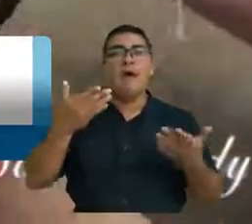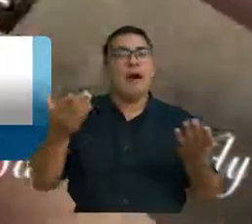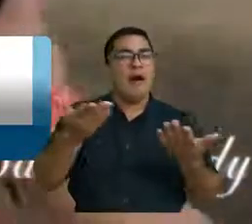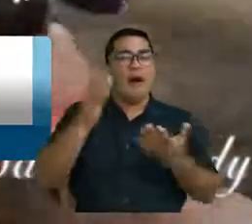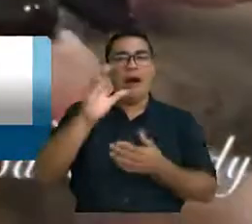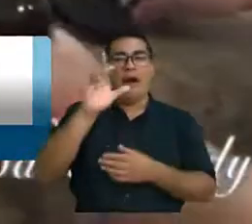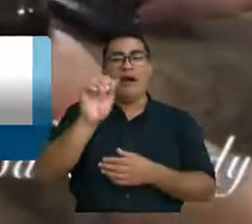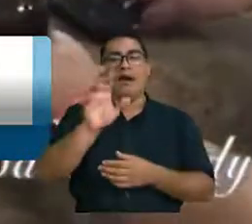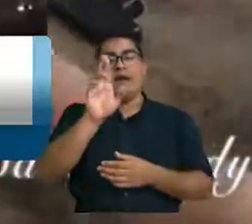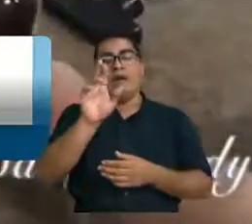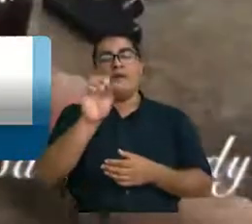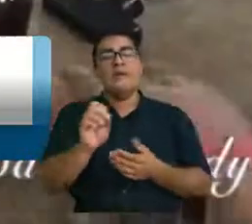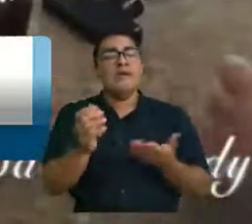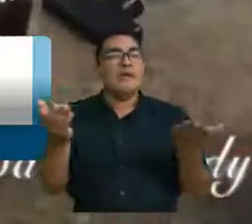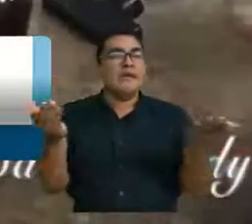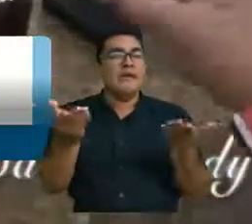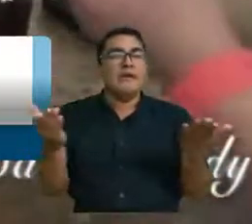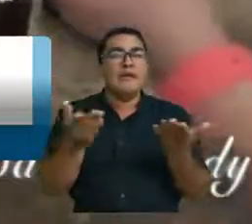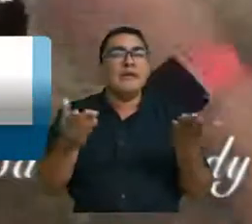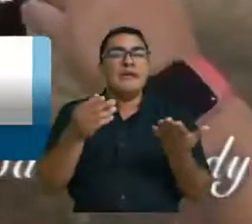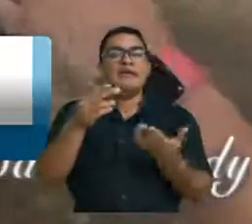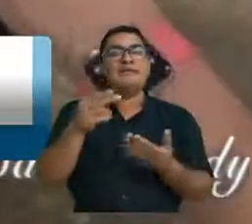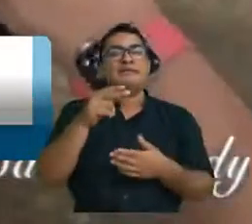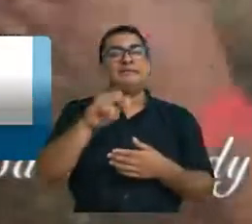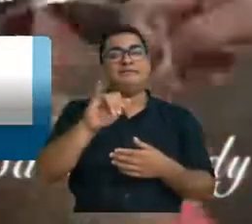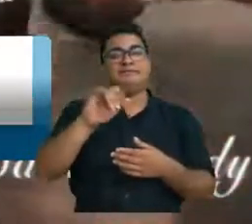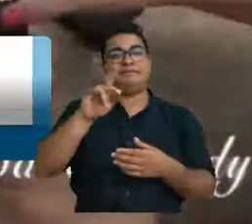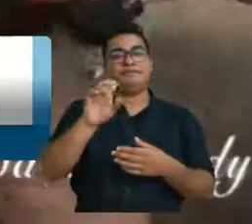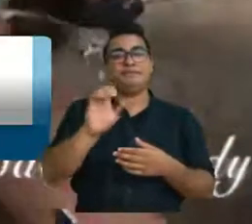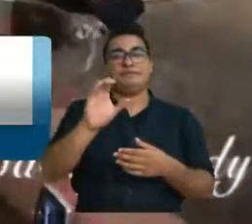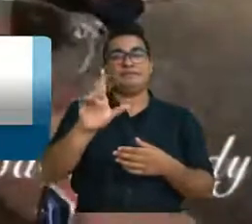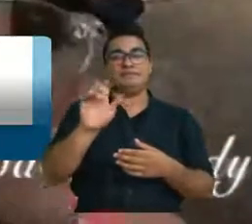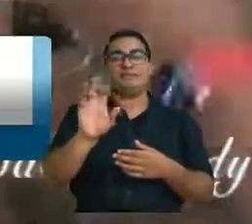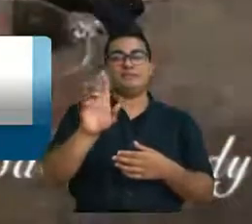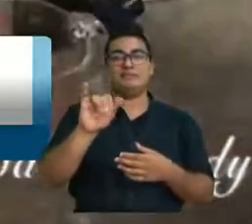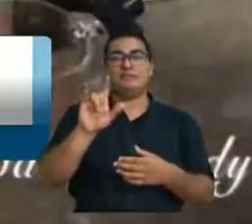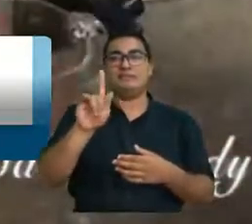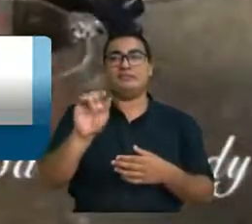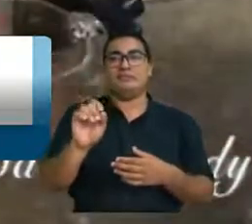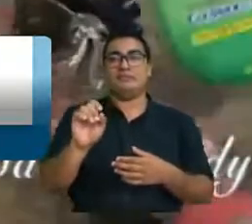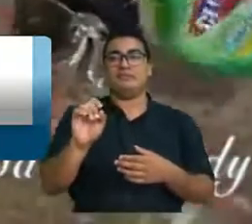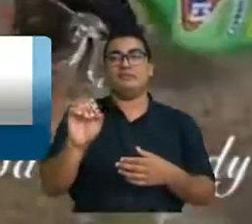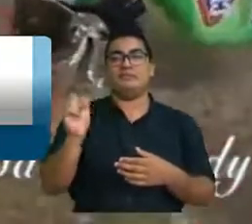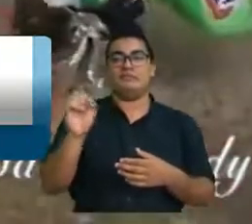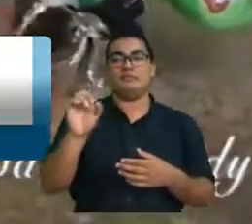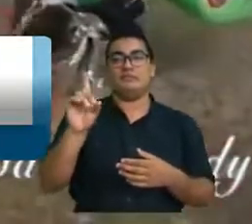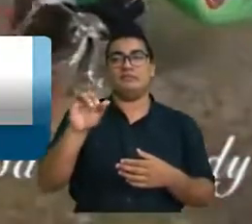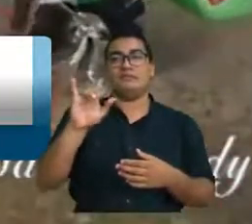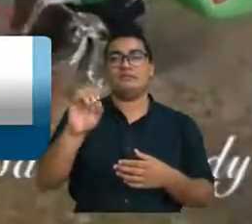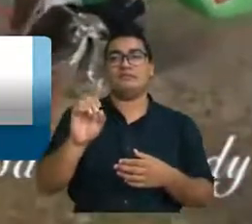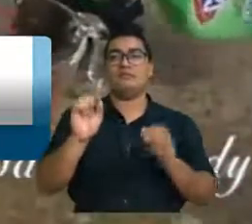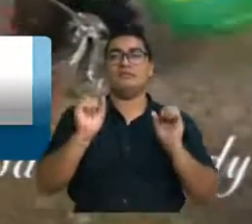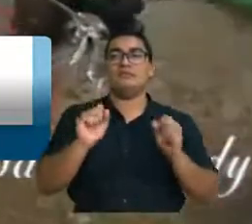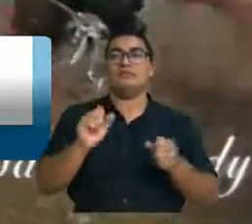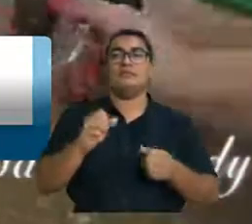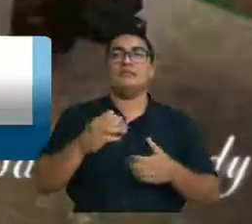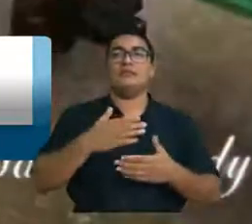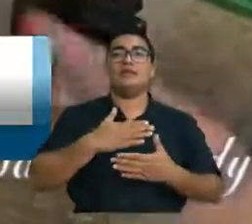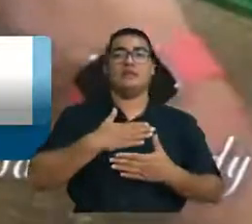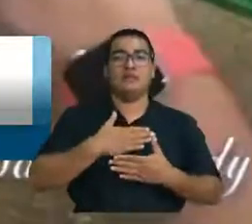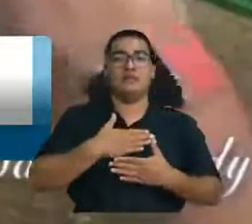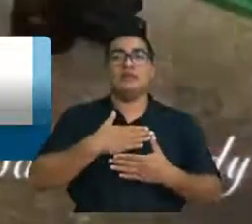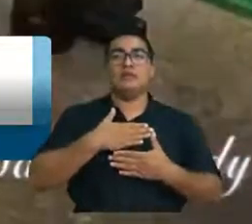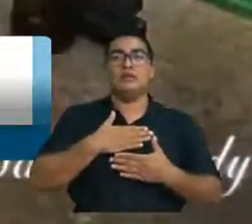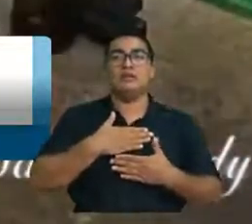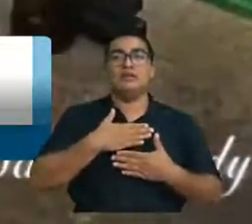contiene prácticamente el hipoclorito de sodio, nosotros nos exponemos a producir broncoespasmo a nivel